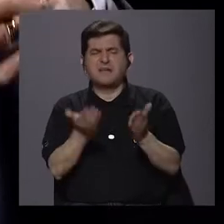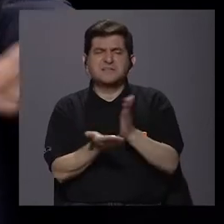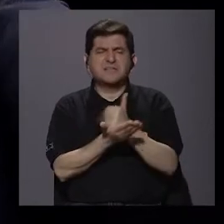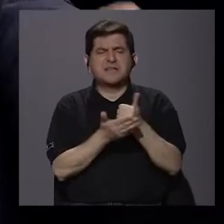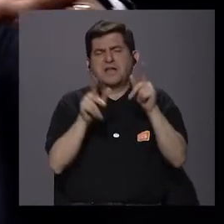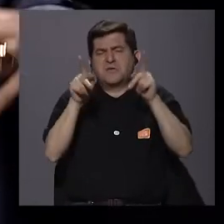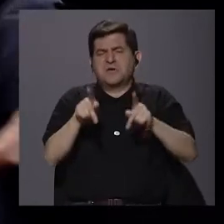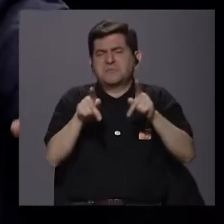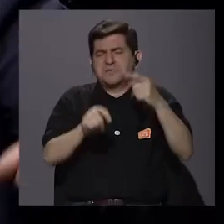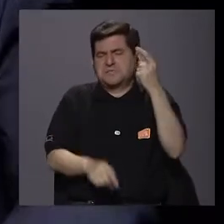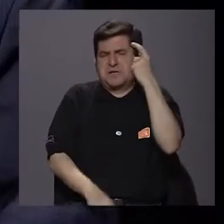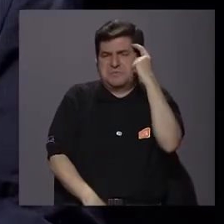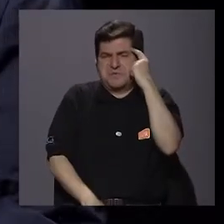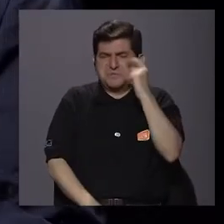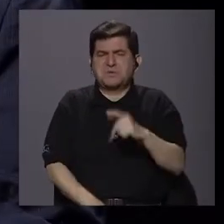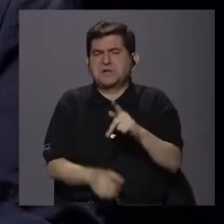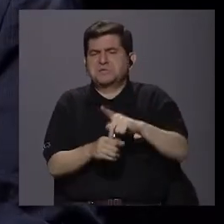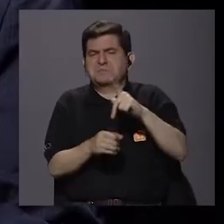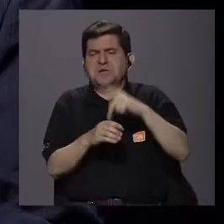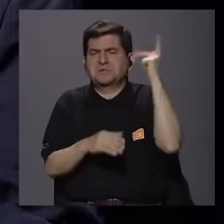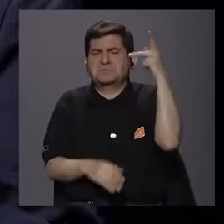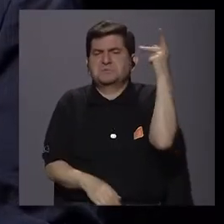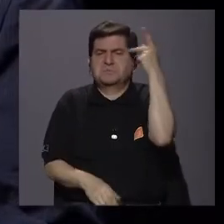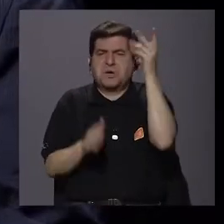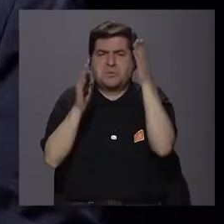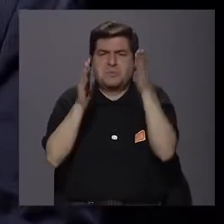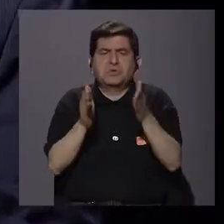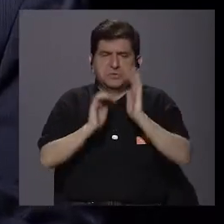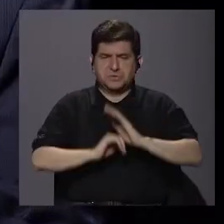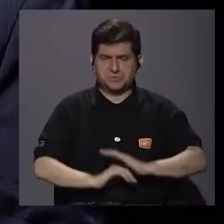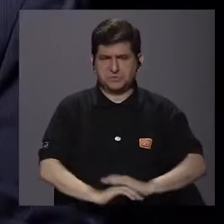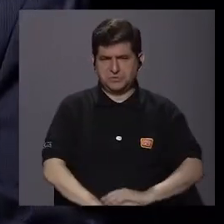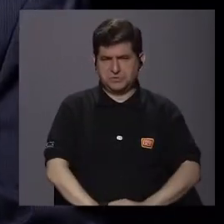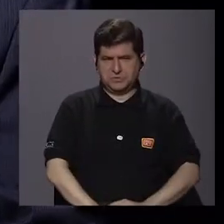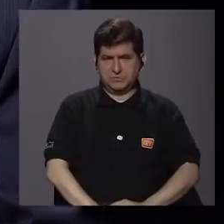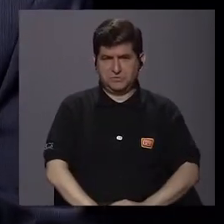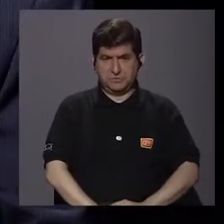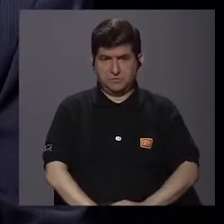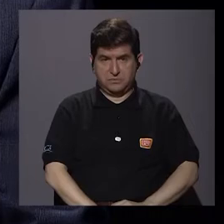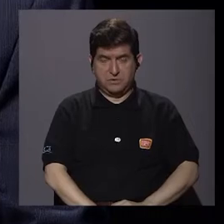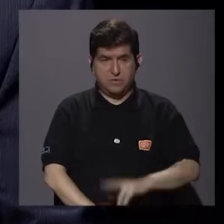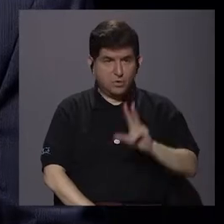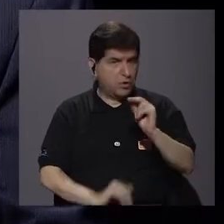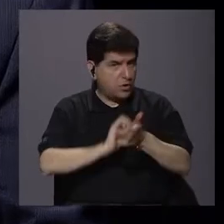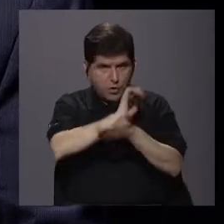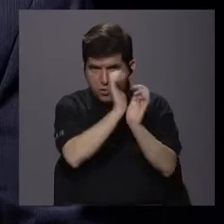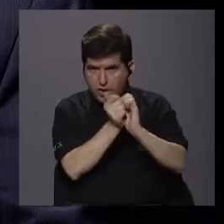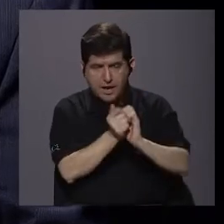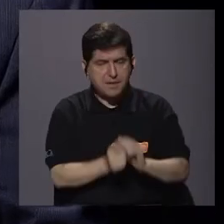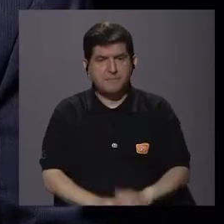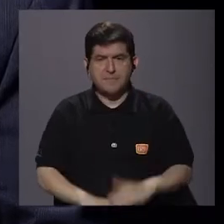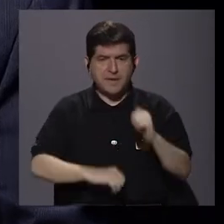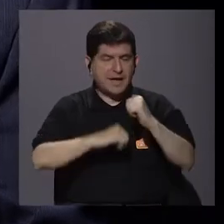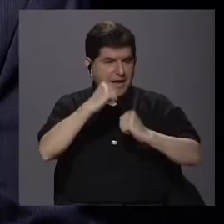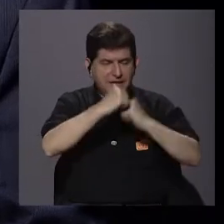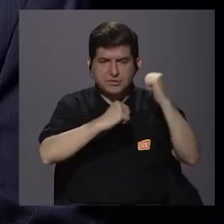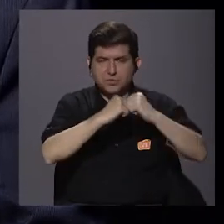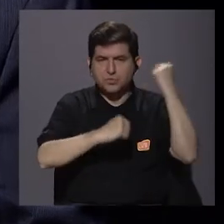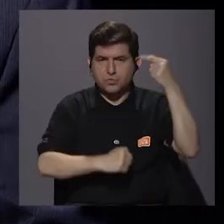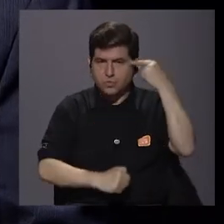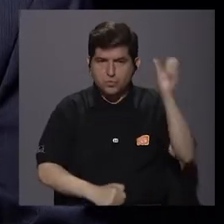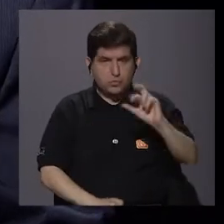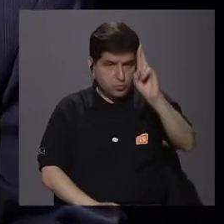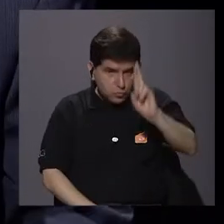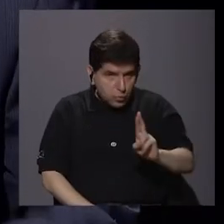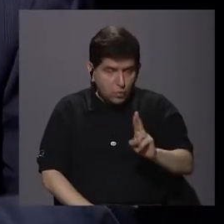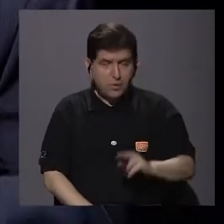ocurre unos señores que andan en política y la verdad es que si no se reestructura el estado costarricense si